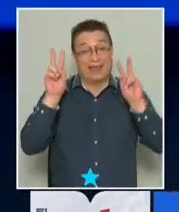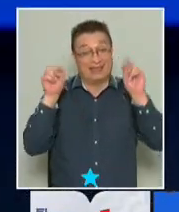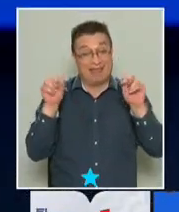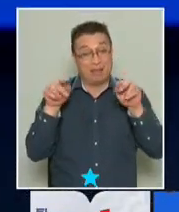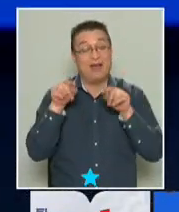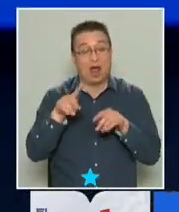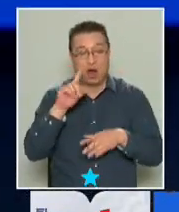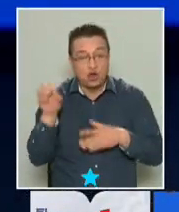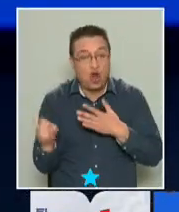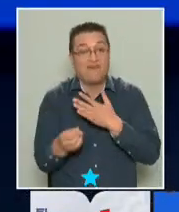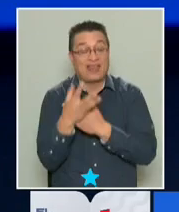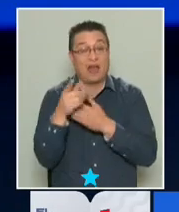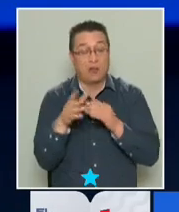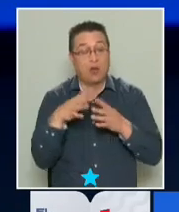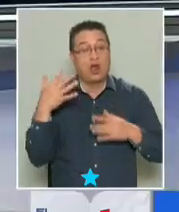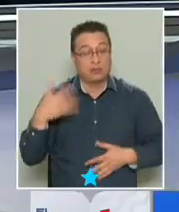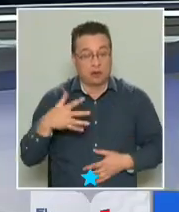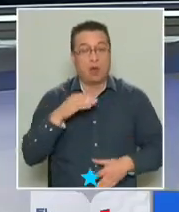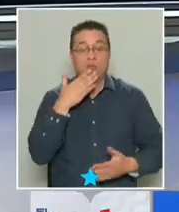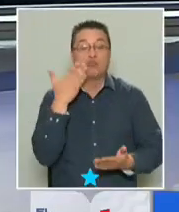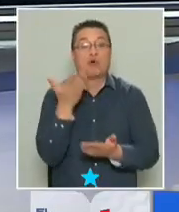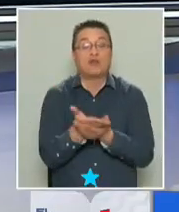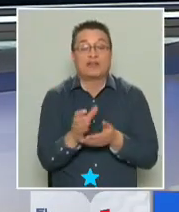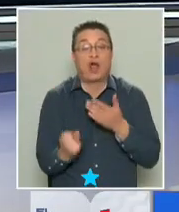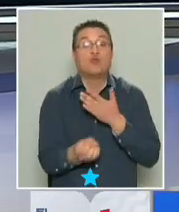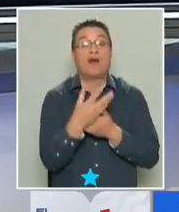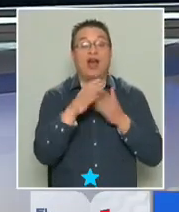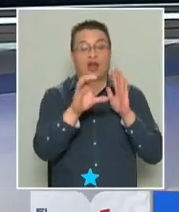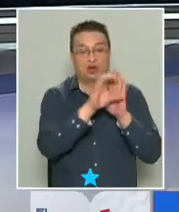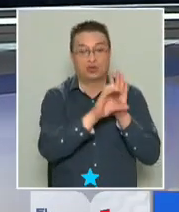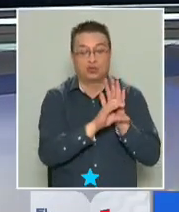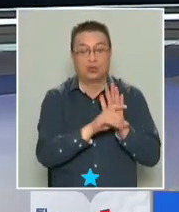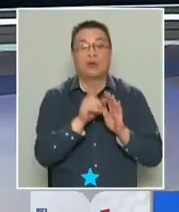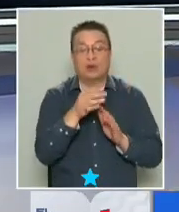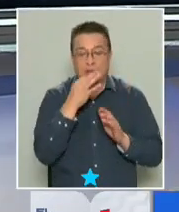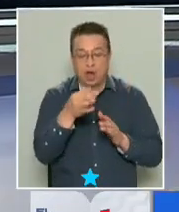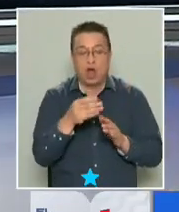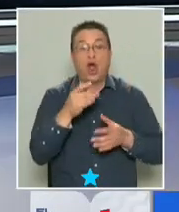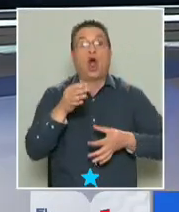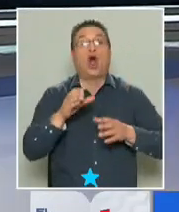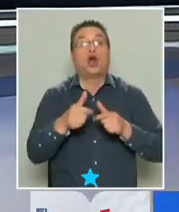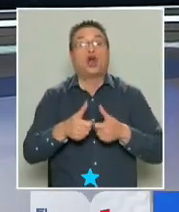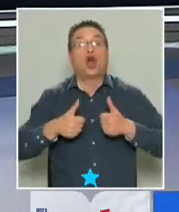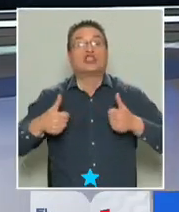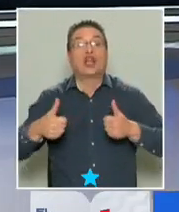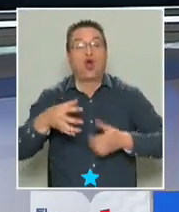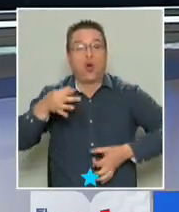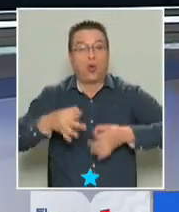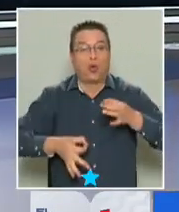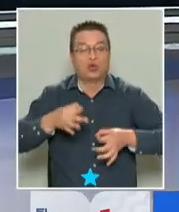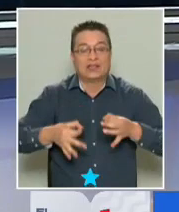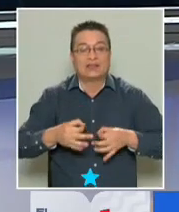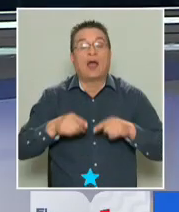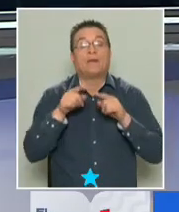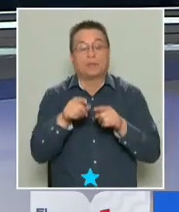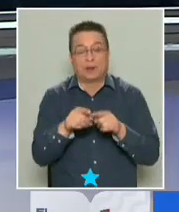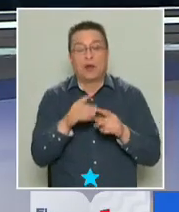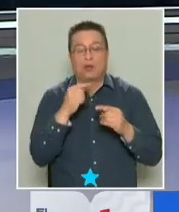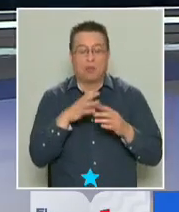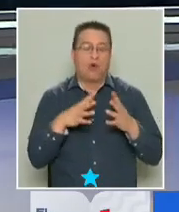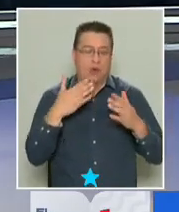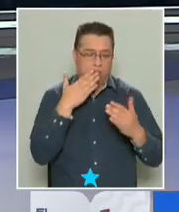novedad bien relevante a esta propuesta de nueva constitución que tiene que ver con el consejo de la justicia novedad y que también ha sido ampliamente discutido